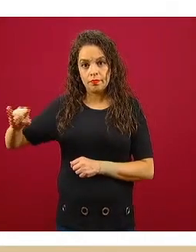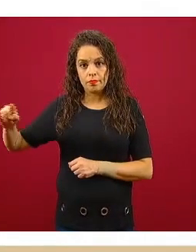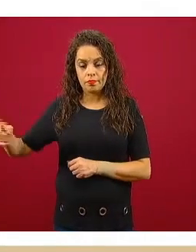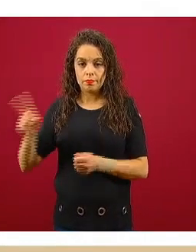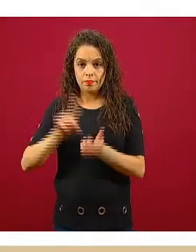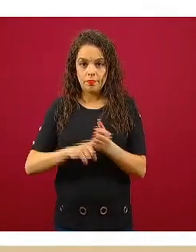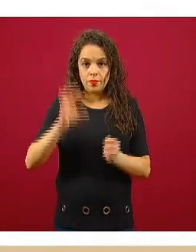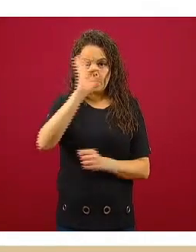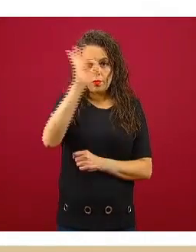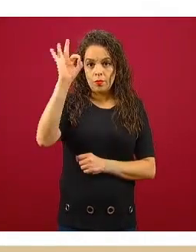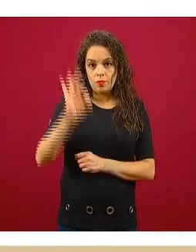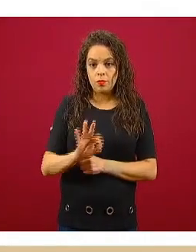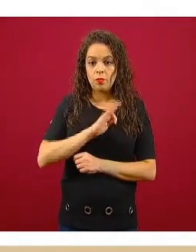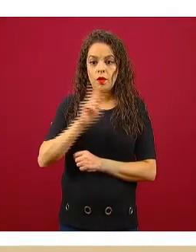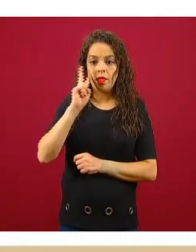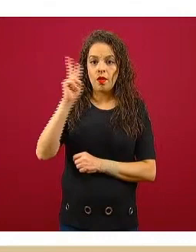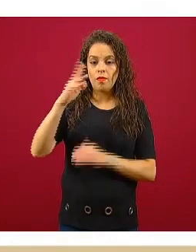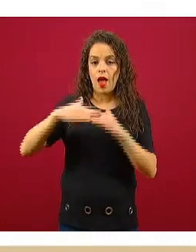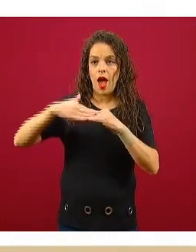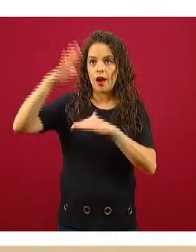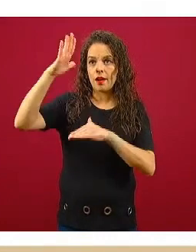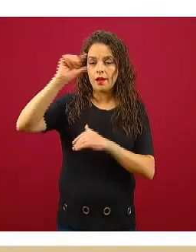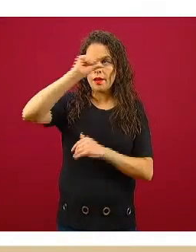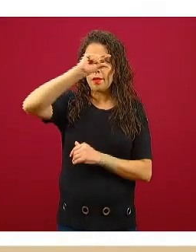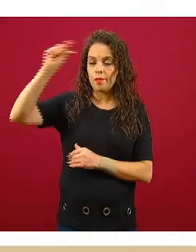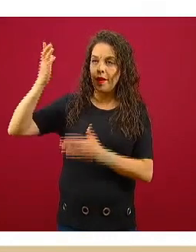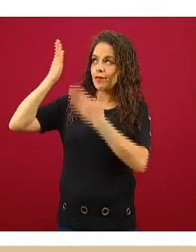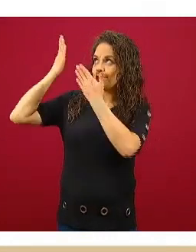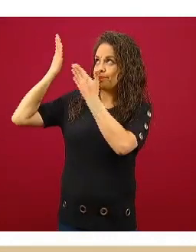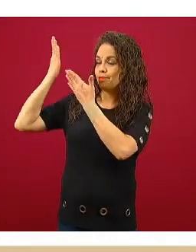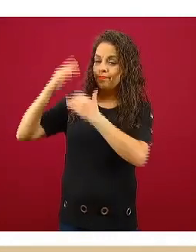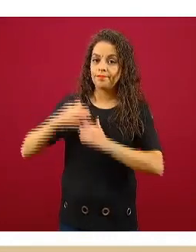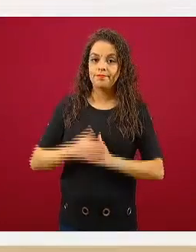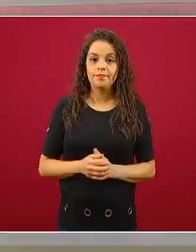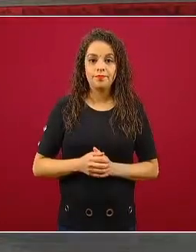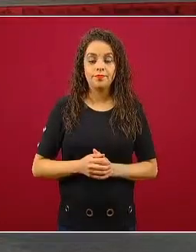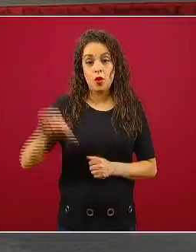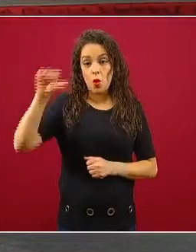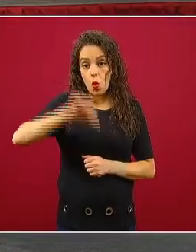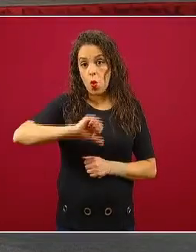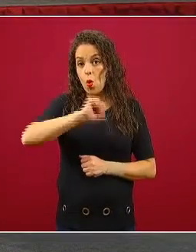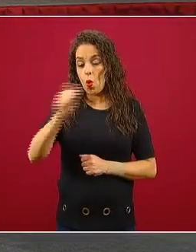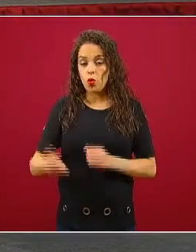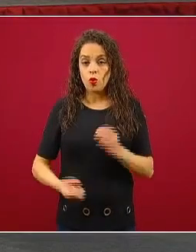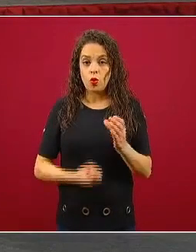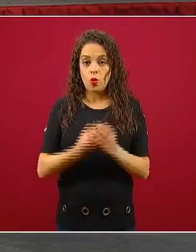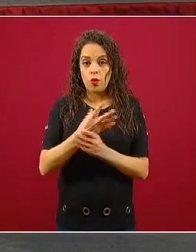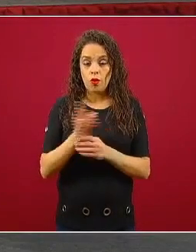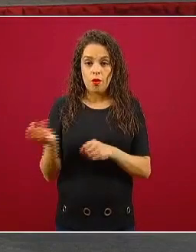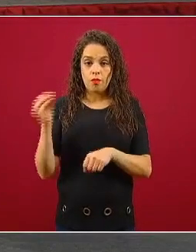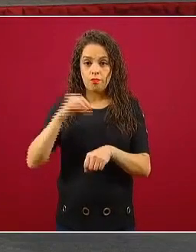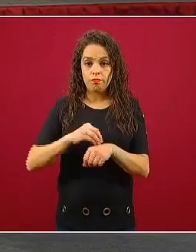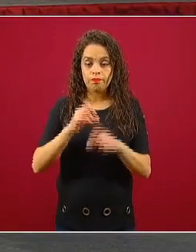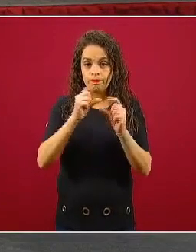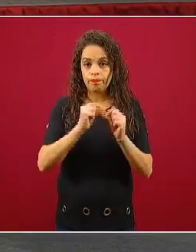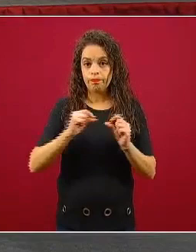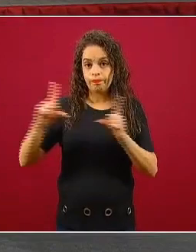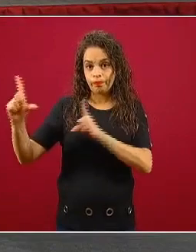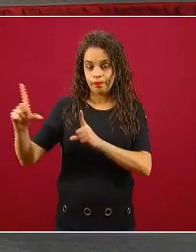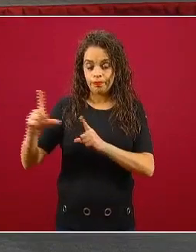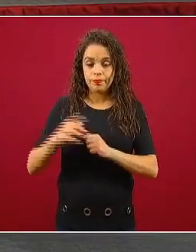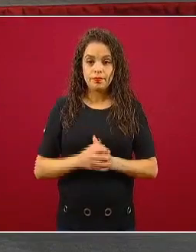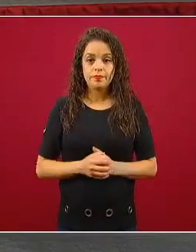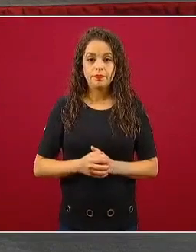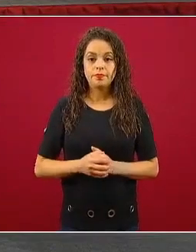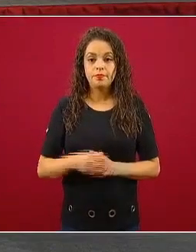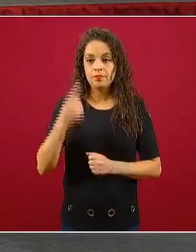están en la parte superior. Estamos agregando una diapositiva más el día de hoy, que es la siguiente, para ver un poco cómo ha sido